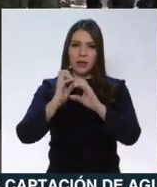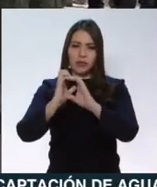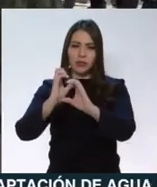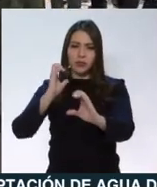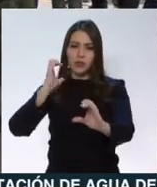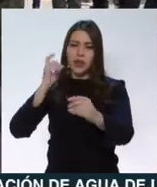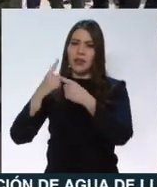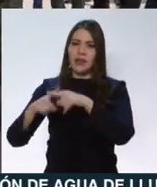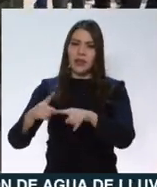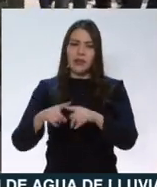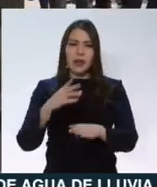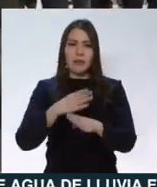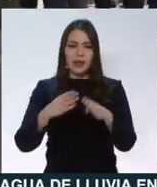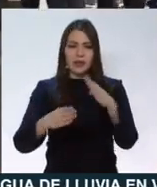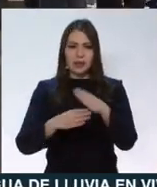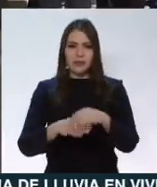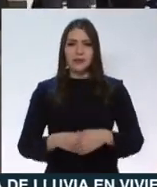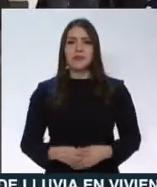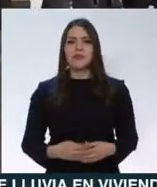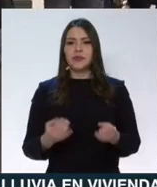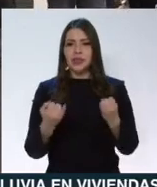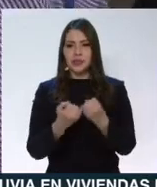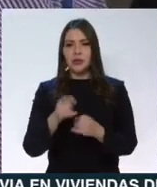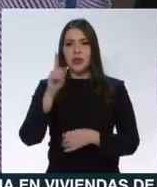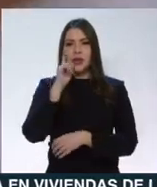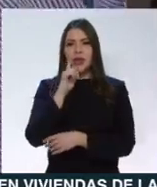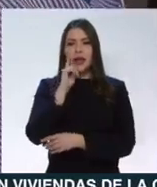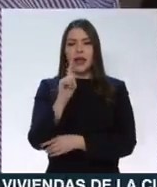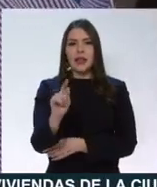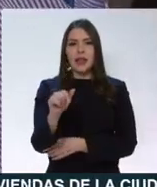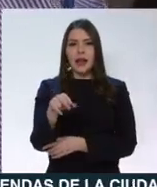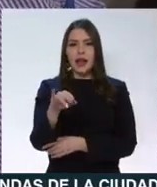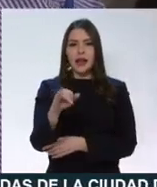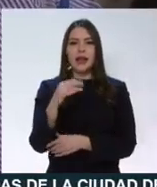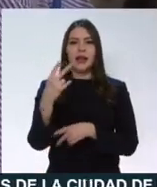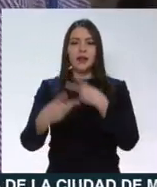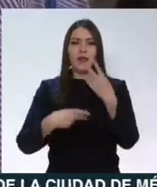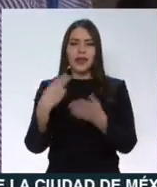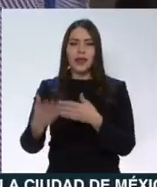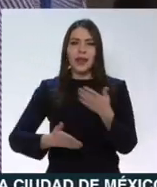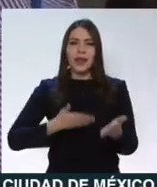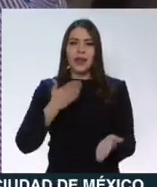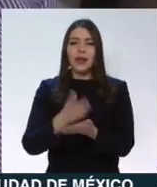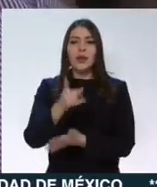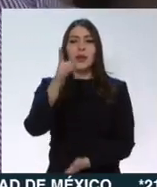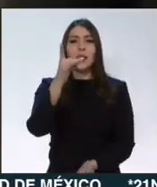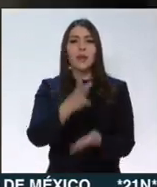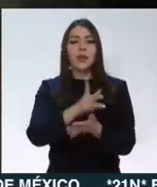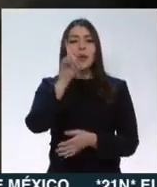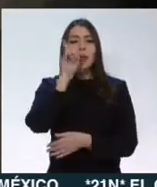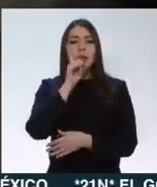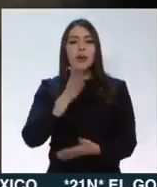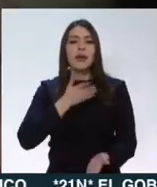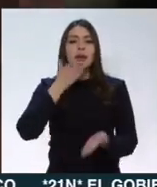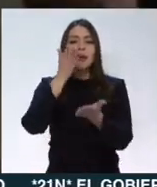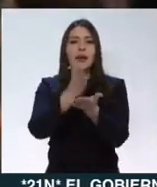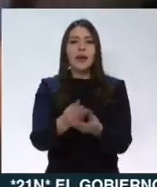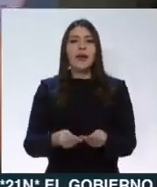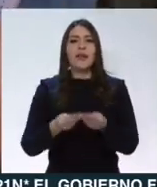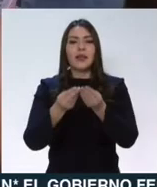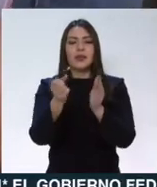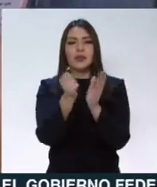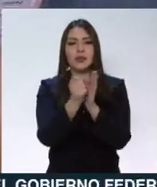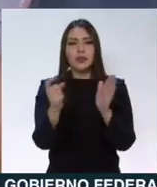materiales. Por la misma razón, Tania acudió a postularse. Fue la única mujer que este viernes buscó la oportunidad laboral propuesta